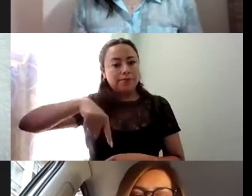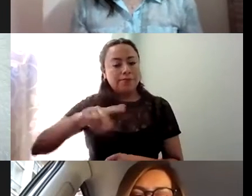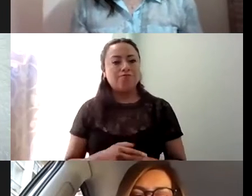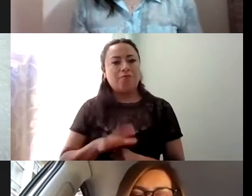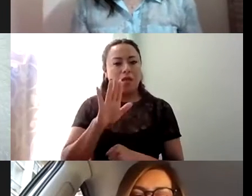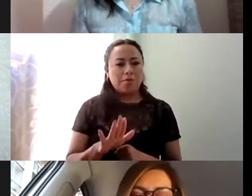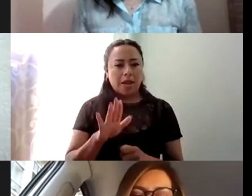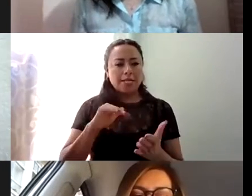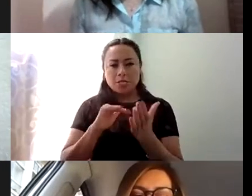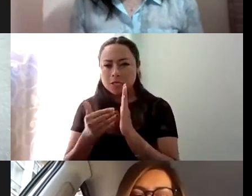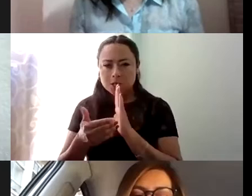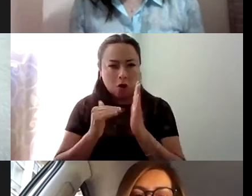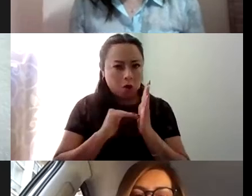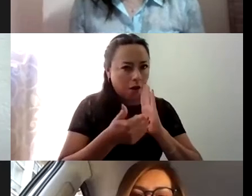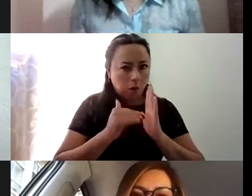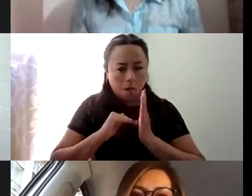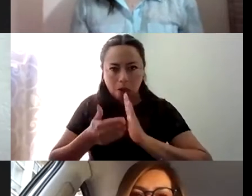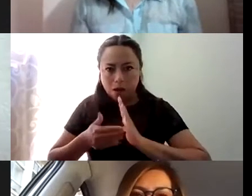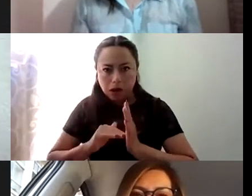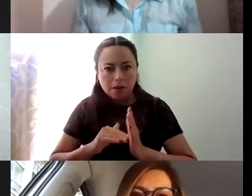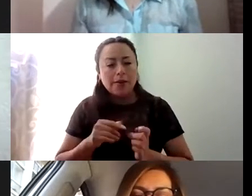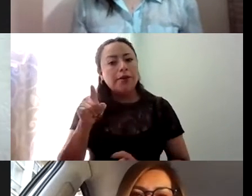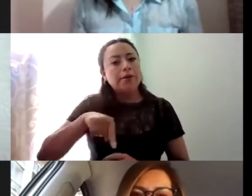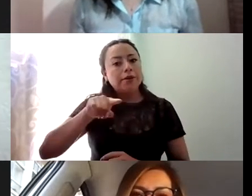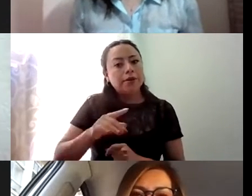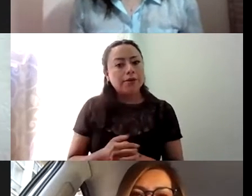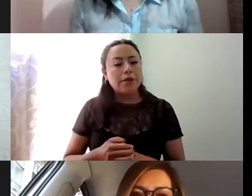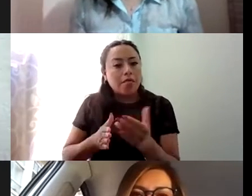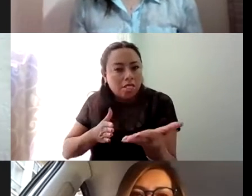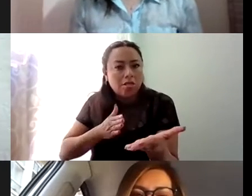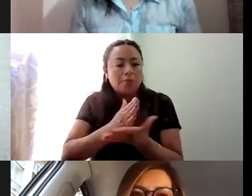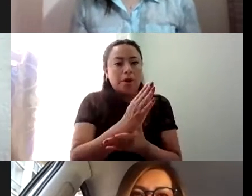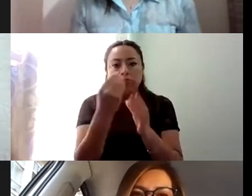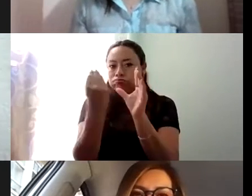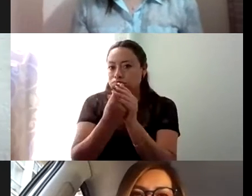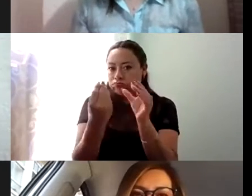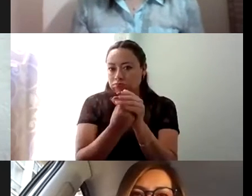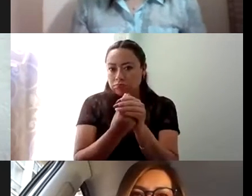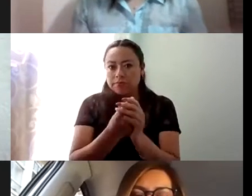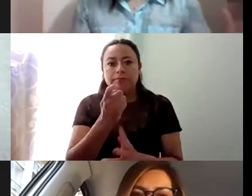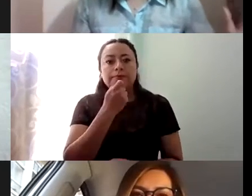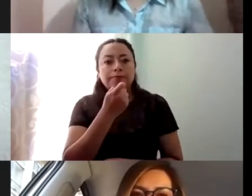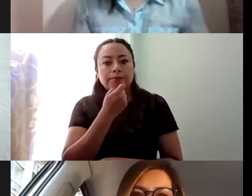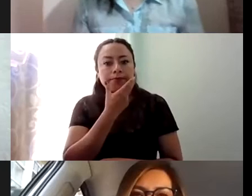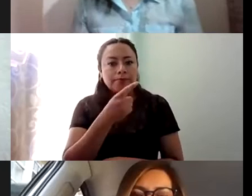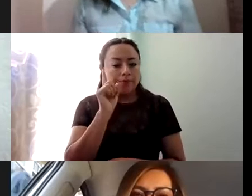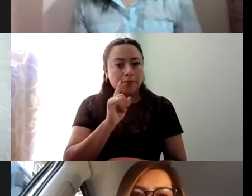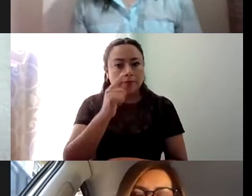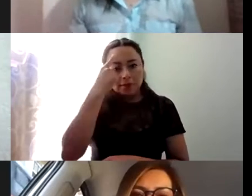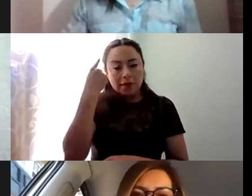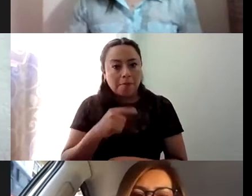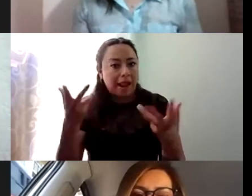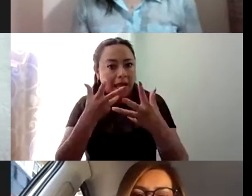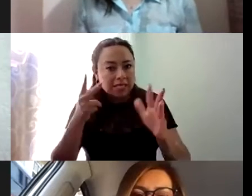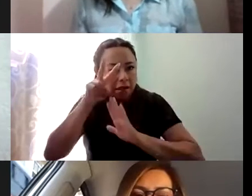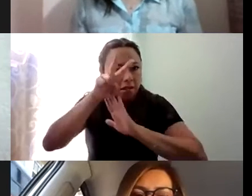mañosa y de manera gravosa se meten a las clases de los alumnos para poner videos, desde videos pornográficos hasta